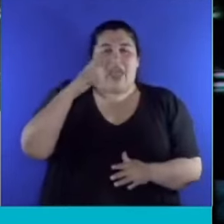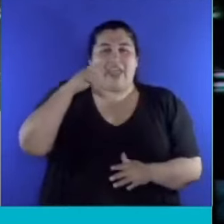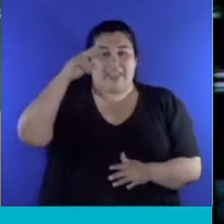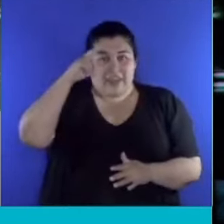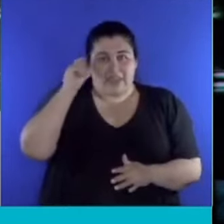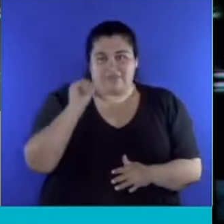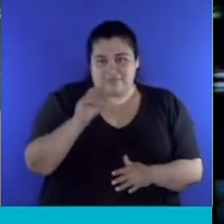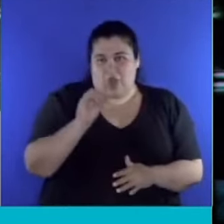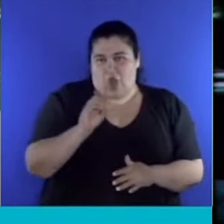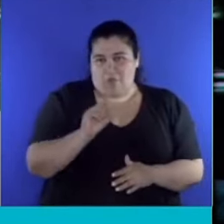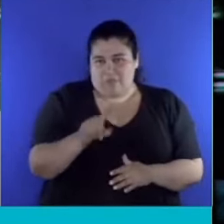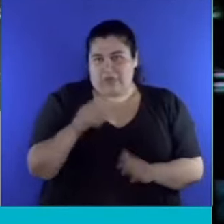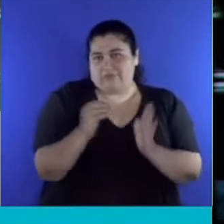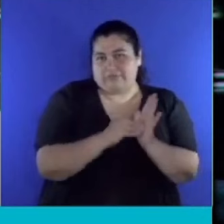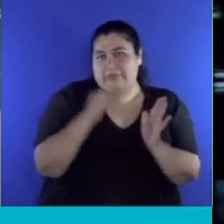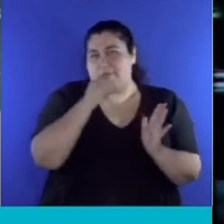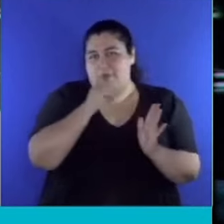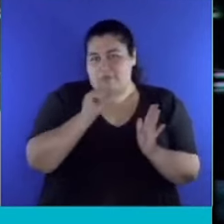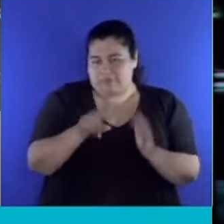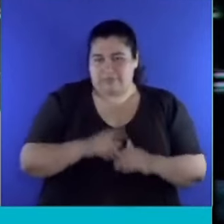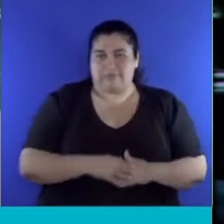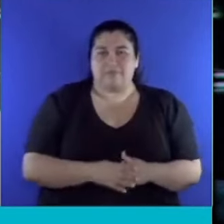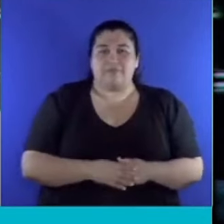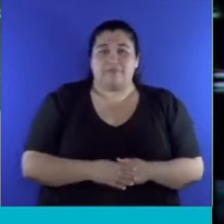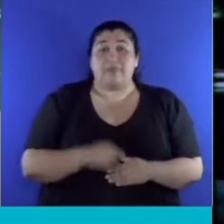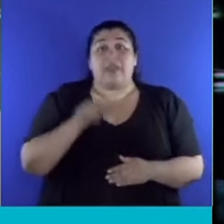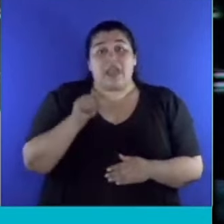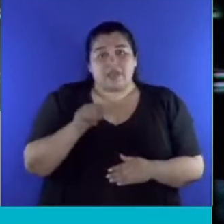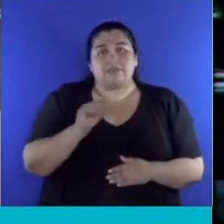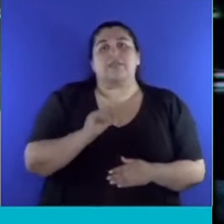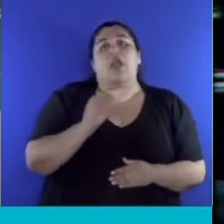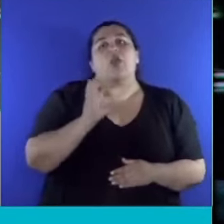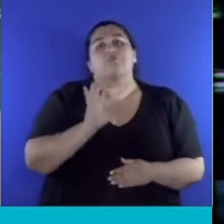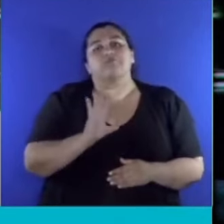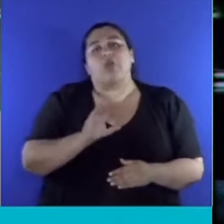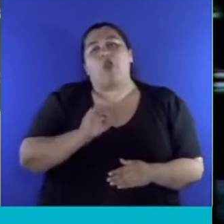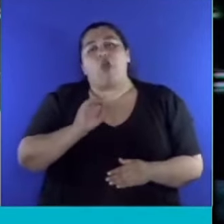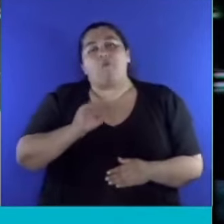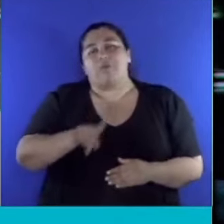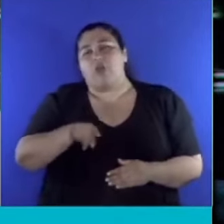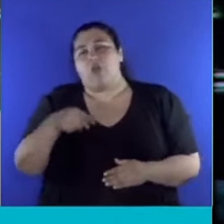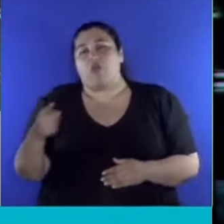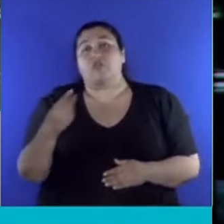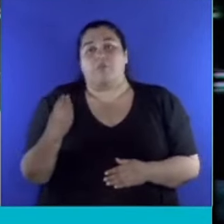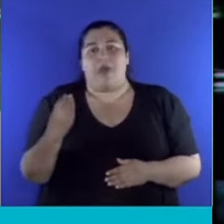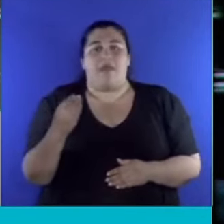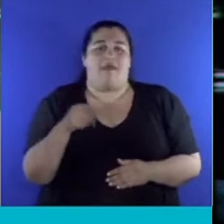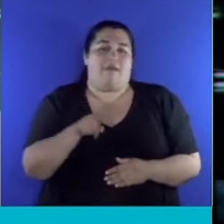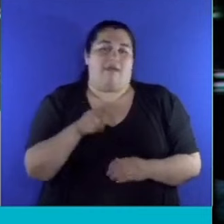Pedro freire bien digo que también fue el seudónimo el apellido que utilizó